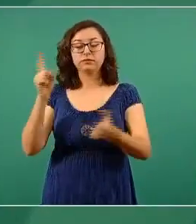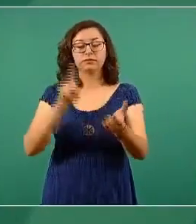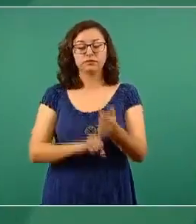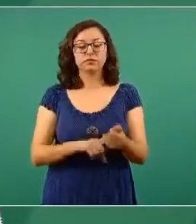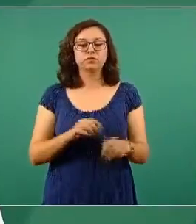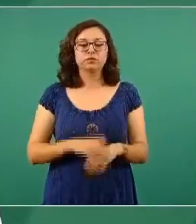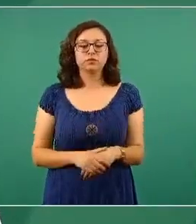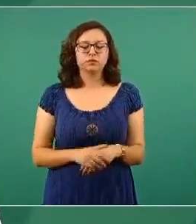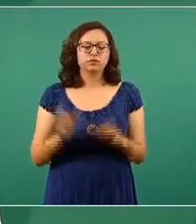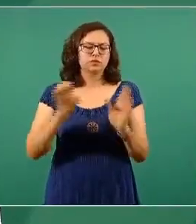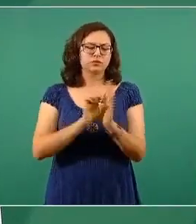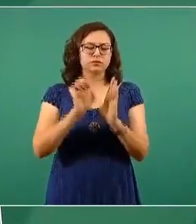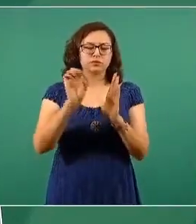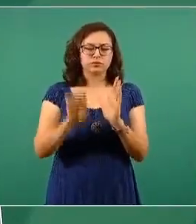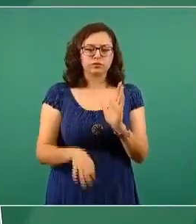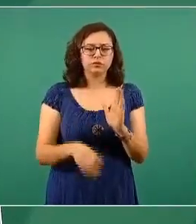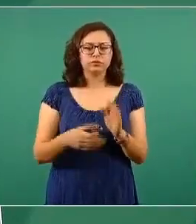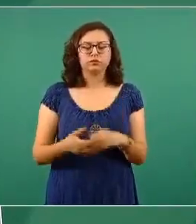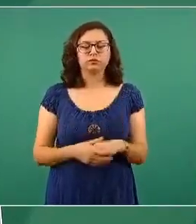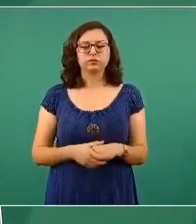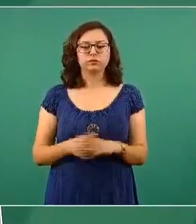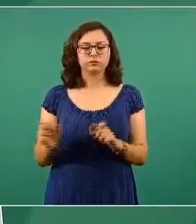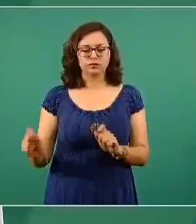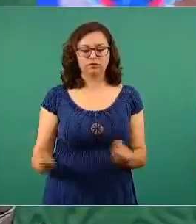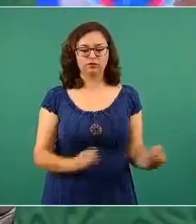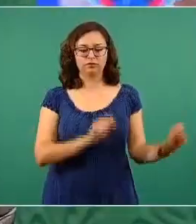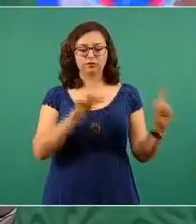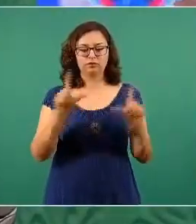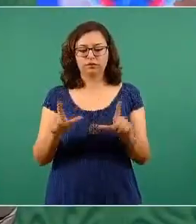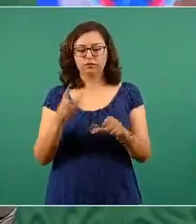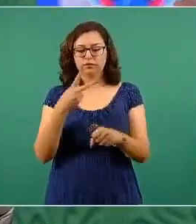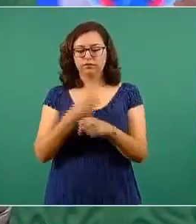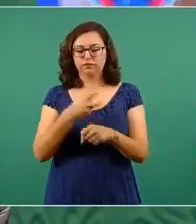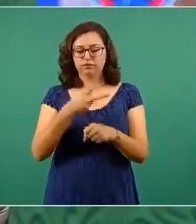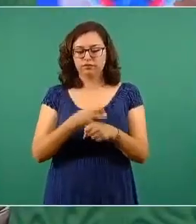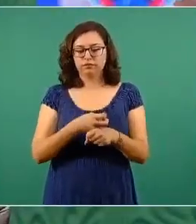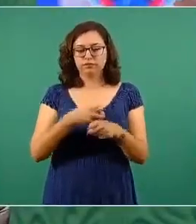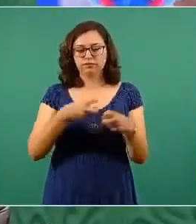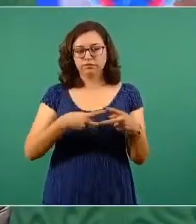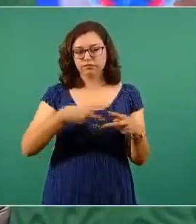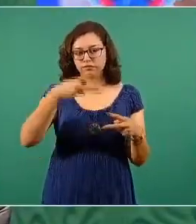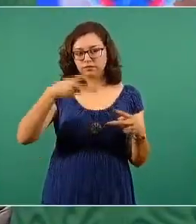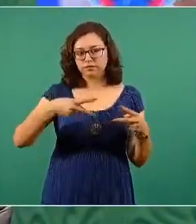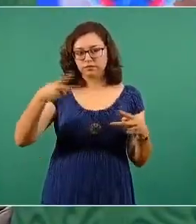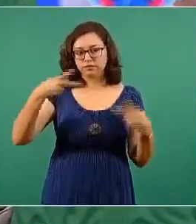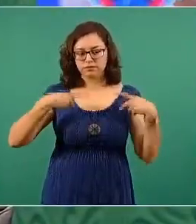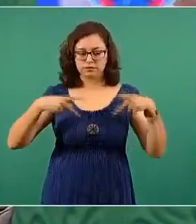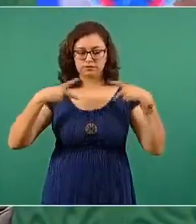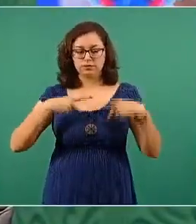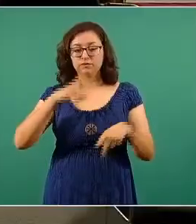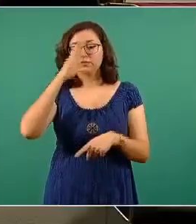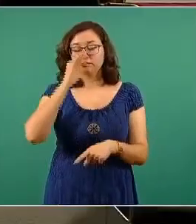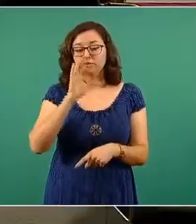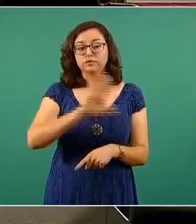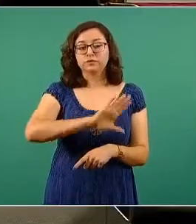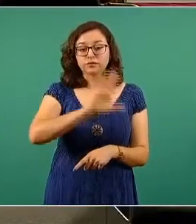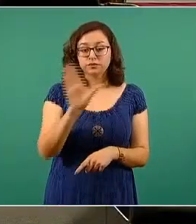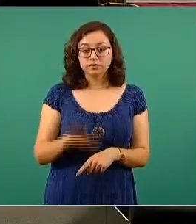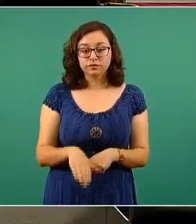la curva que presentábamos en la segunda diapositiva, donde integrábamos estas defunciones que en su momento han